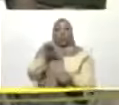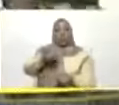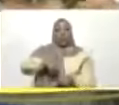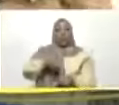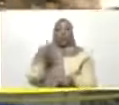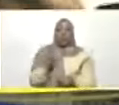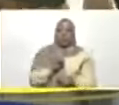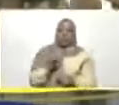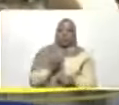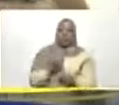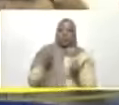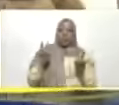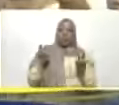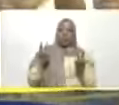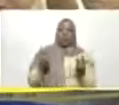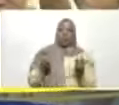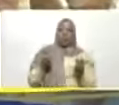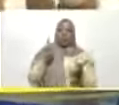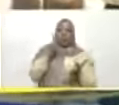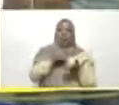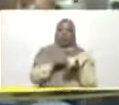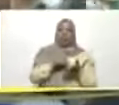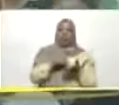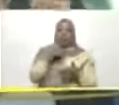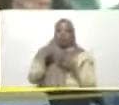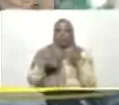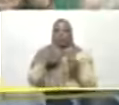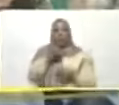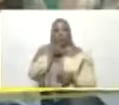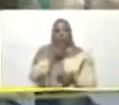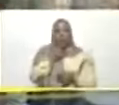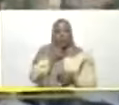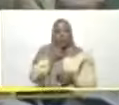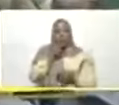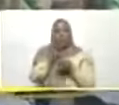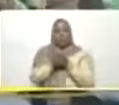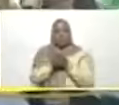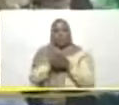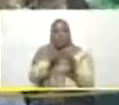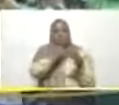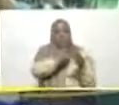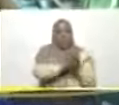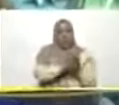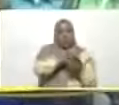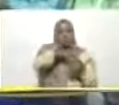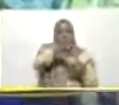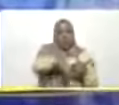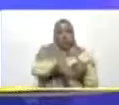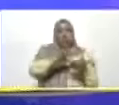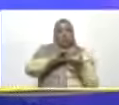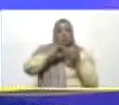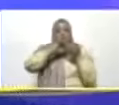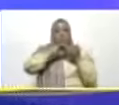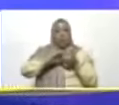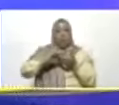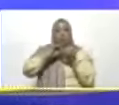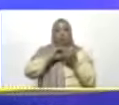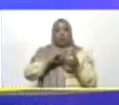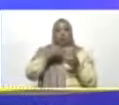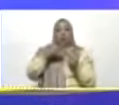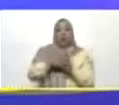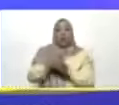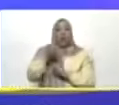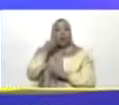para lo nuevo para lo grande y para lo hermoso compañeros y compañeras desde el estado de Trujillo que han compartido